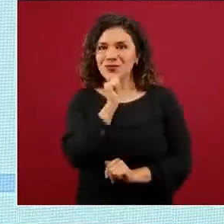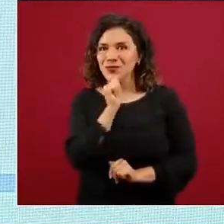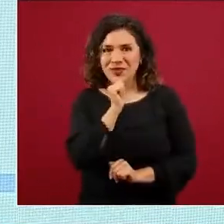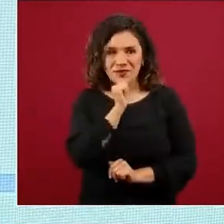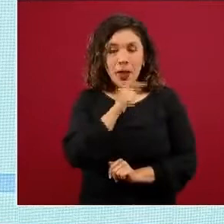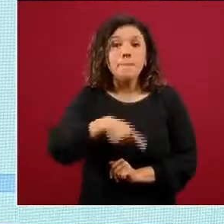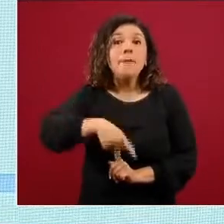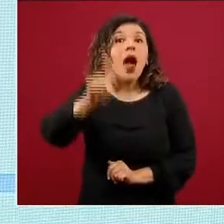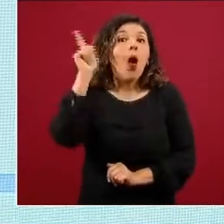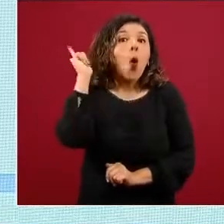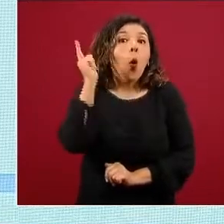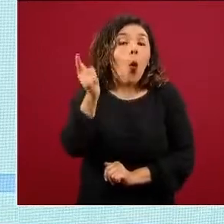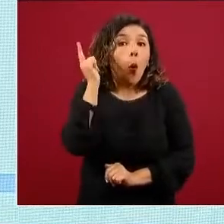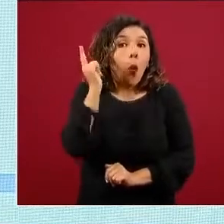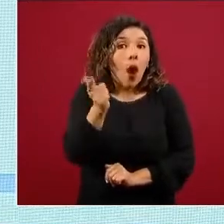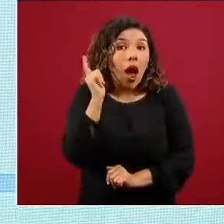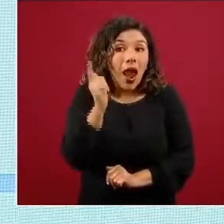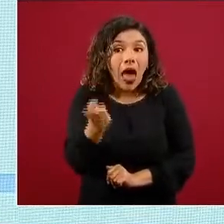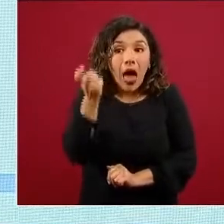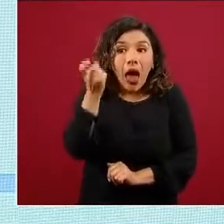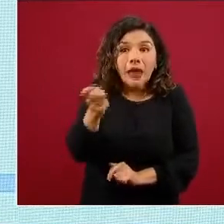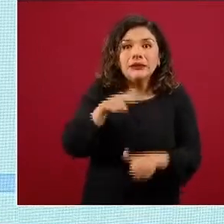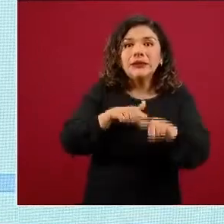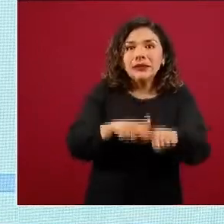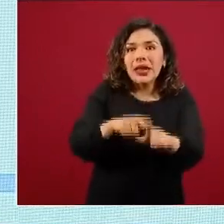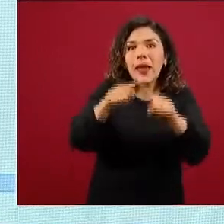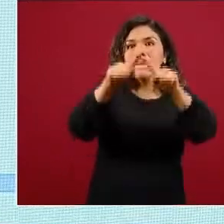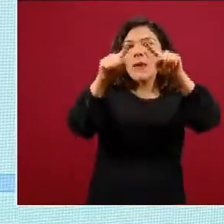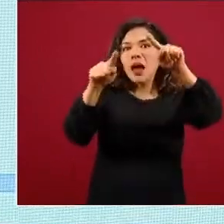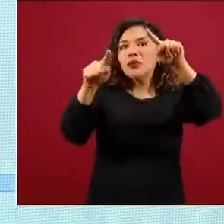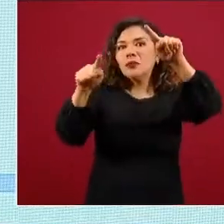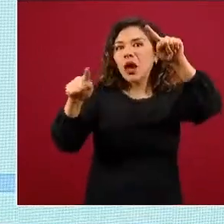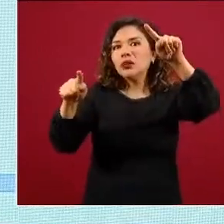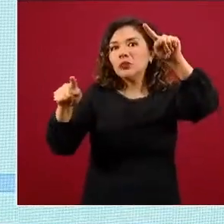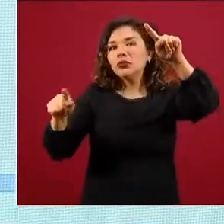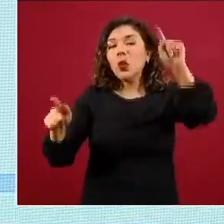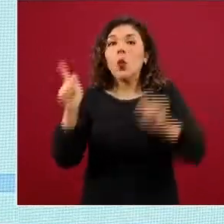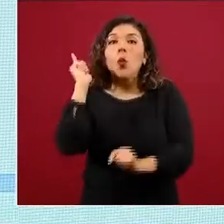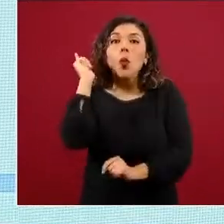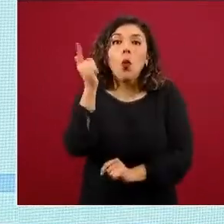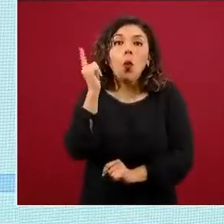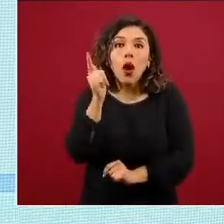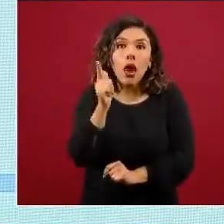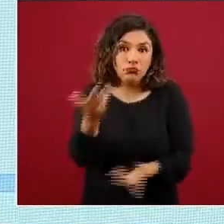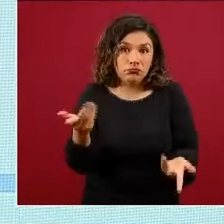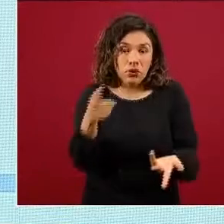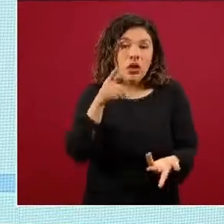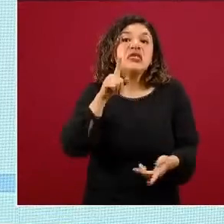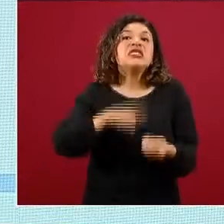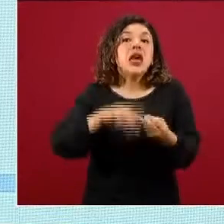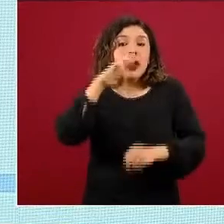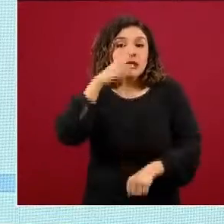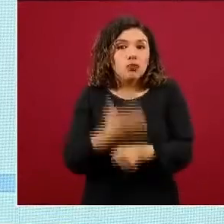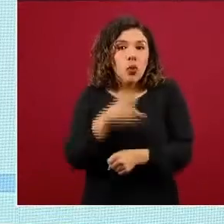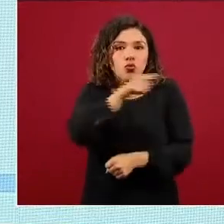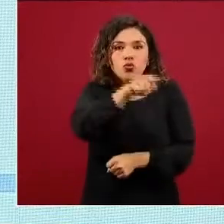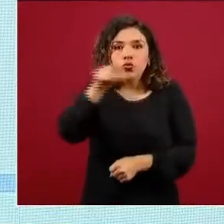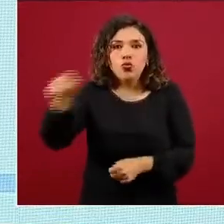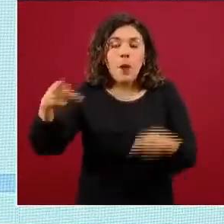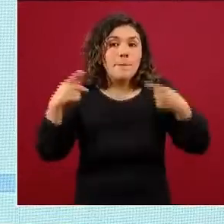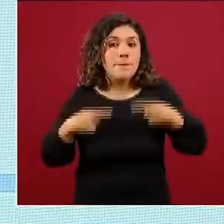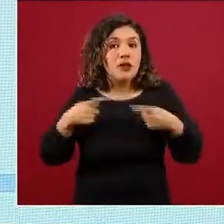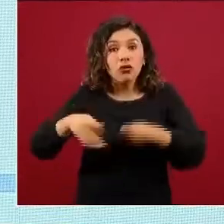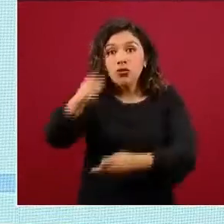pero ojalá que esto se mantenga en la medida en que usted, todas